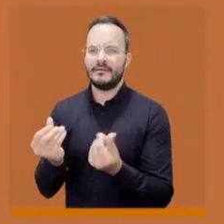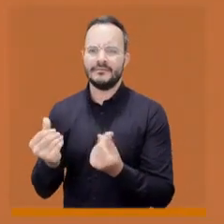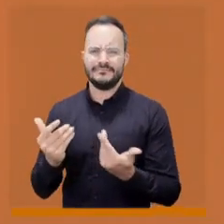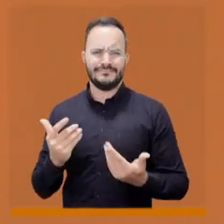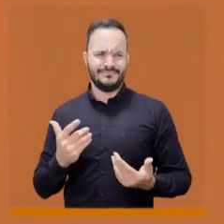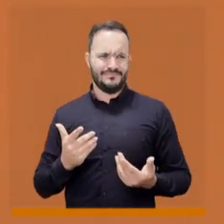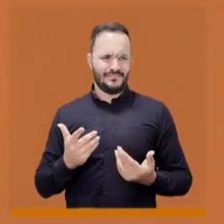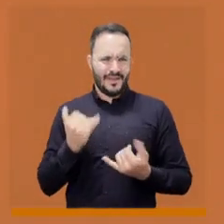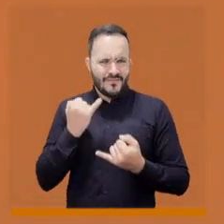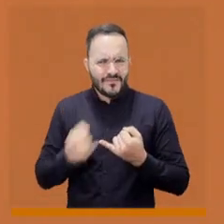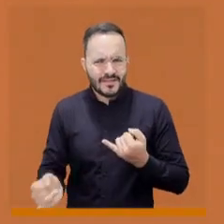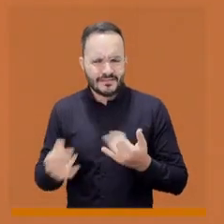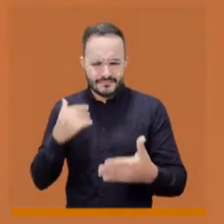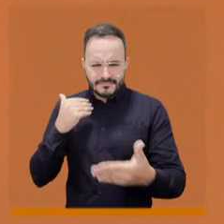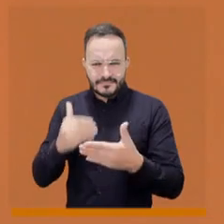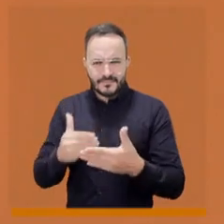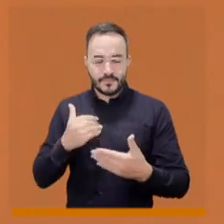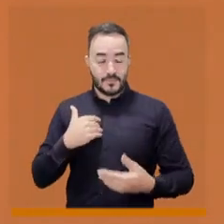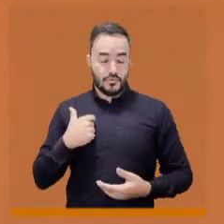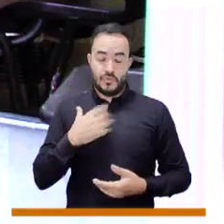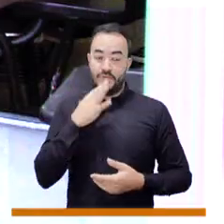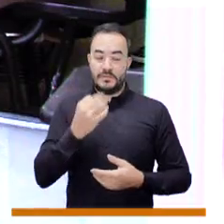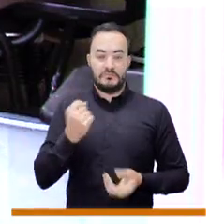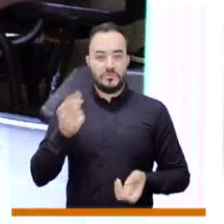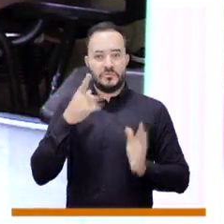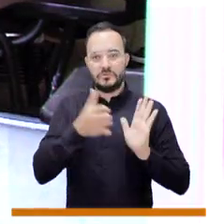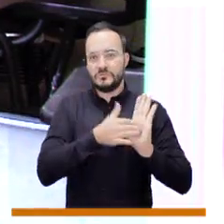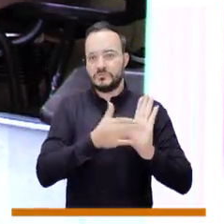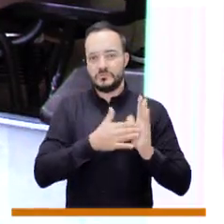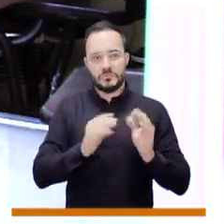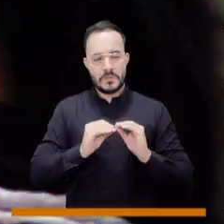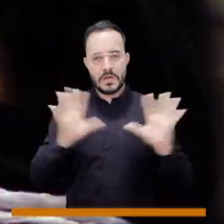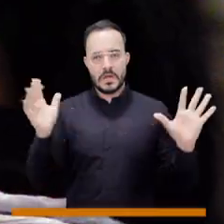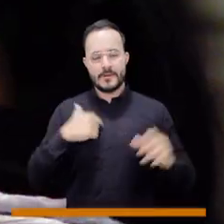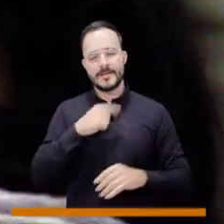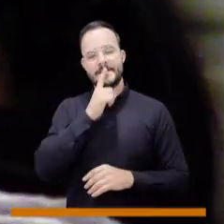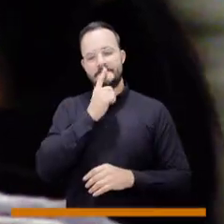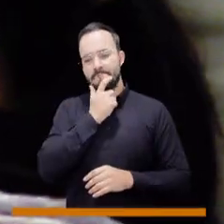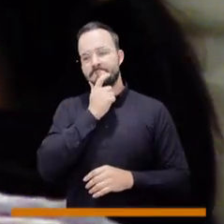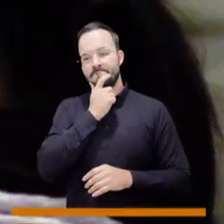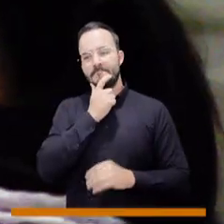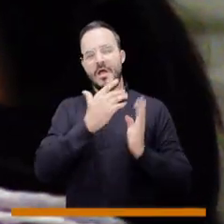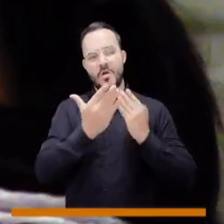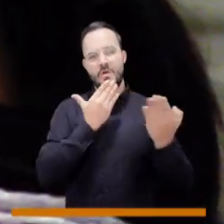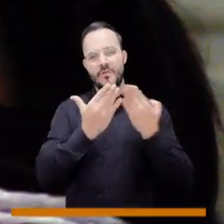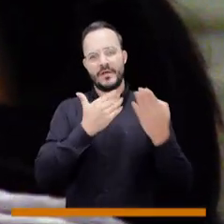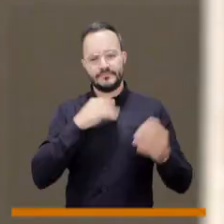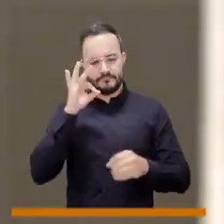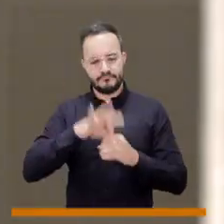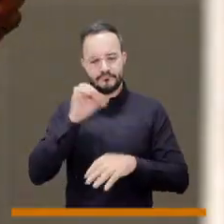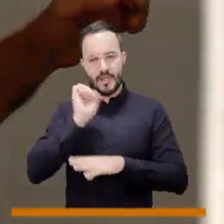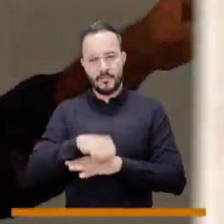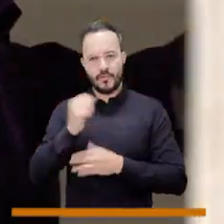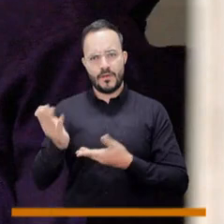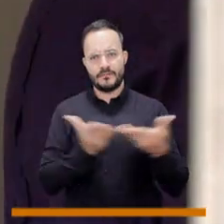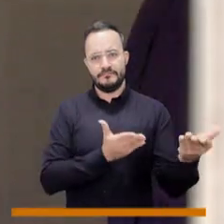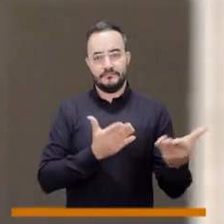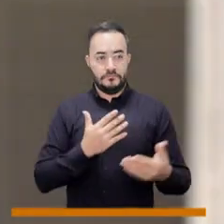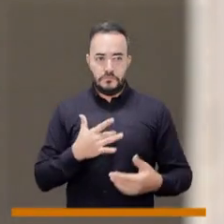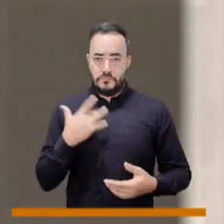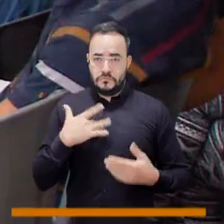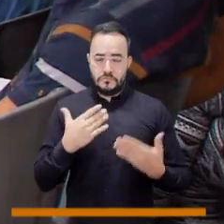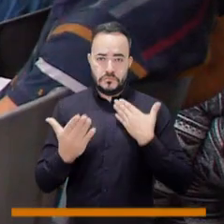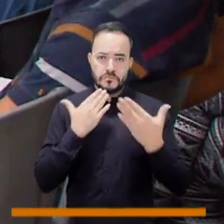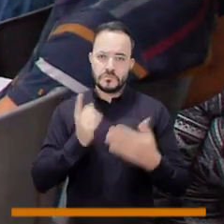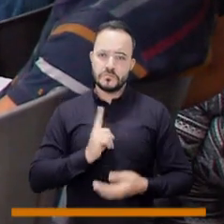final de este año? O sea, yo no lo encuentro como un fundamento como tal para yo decir que tengo la confianza de aprobarle unos